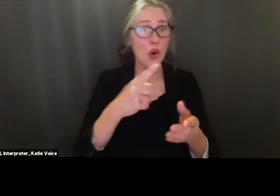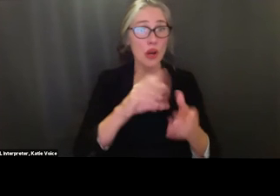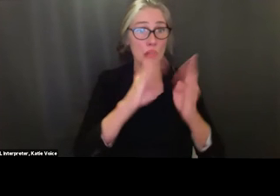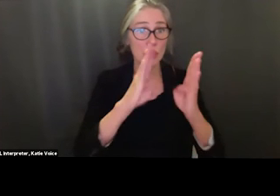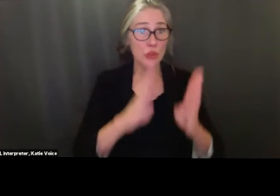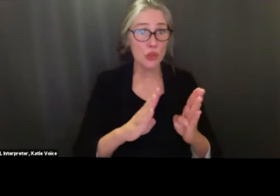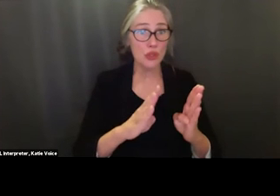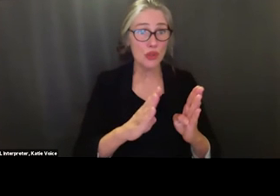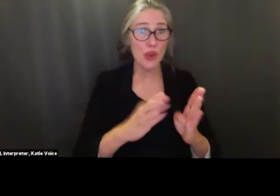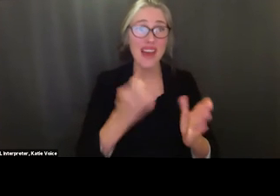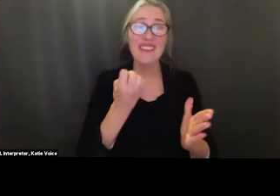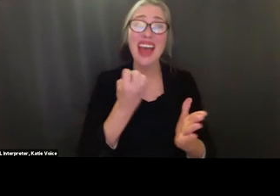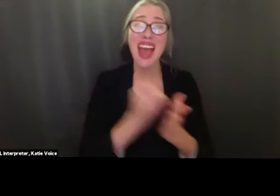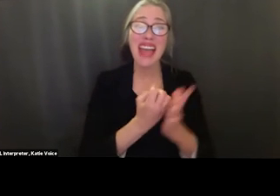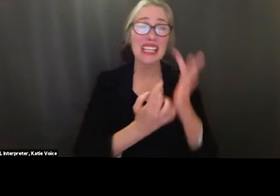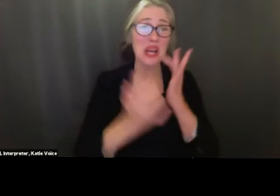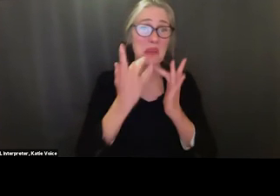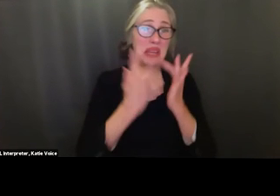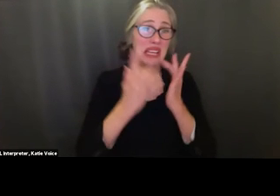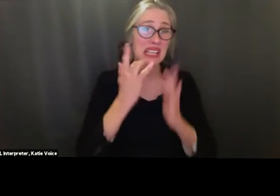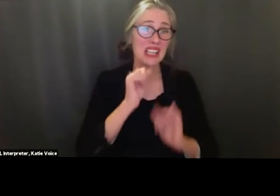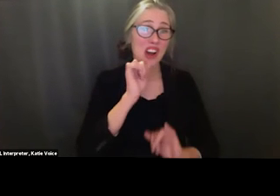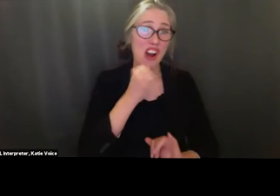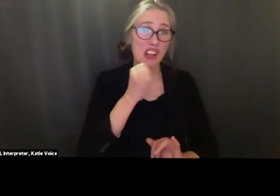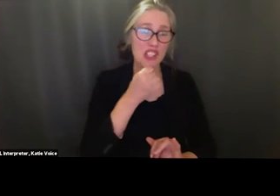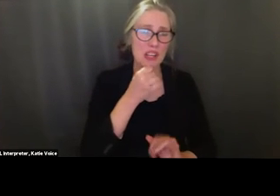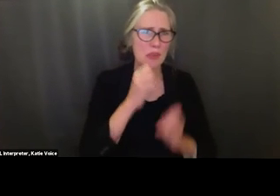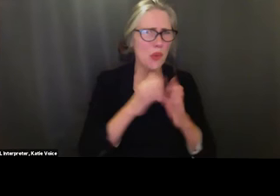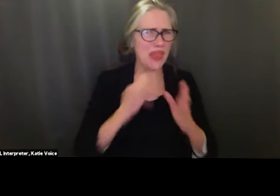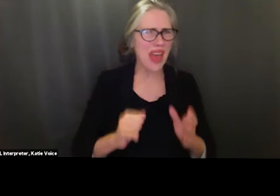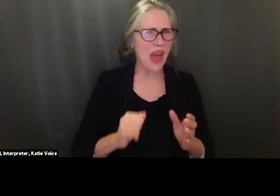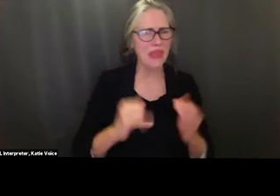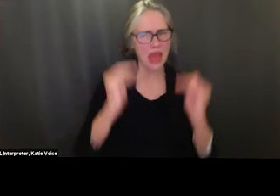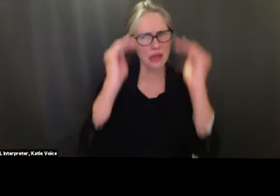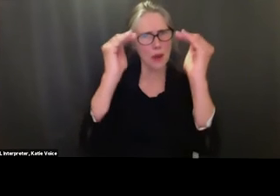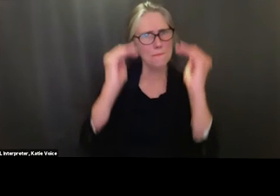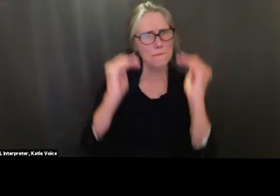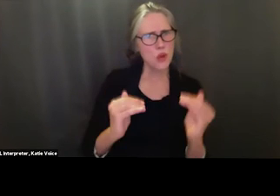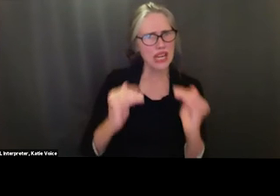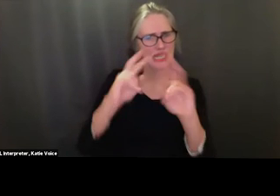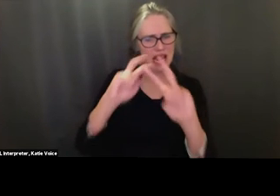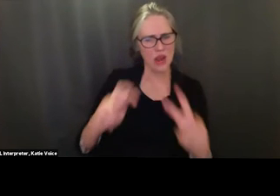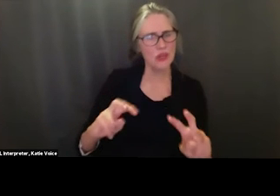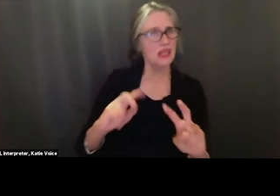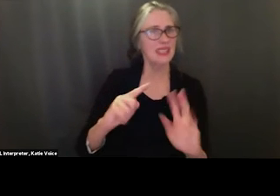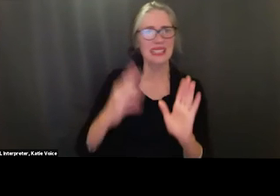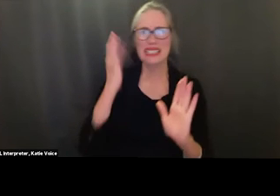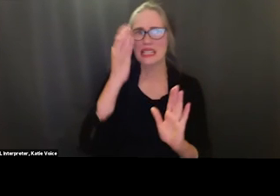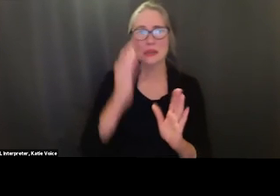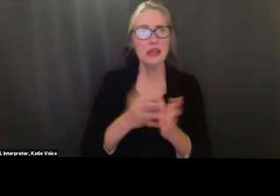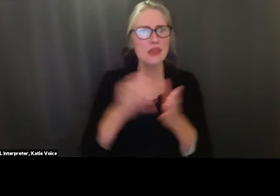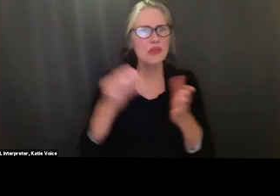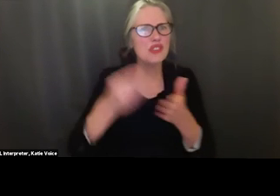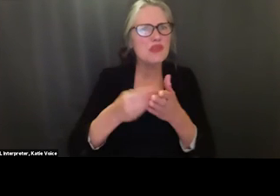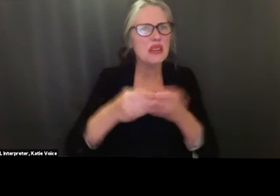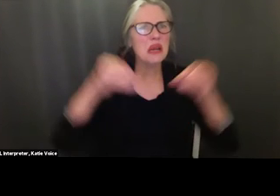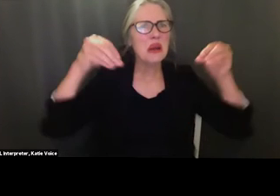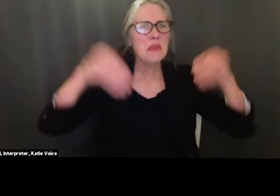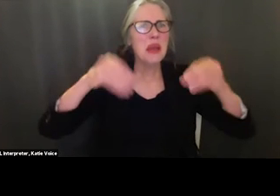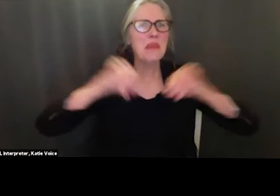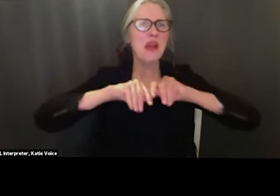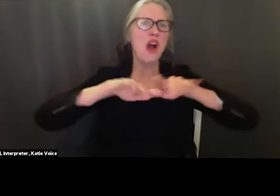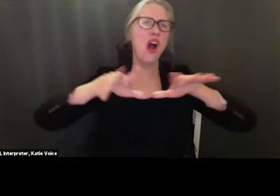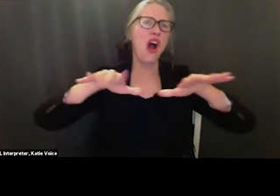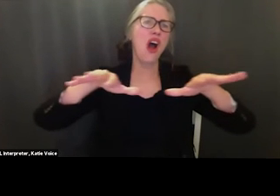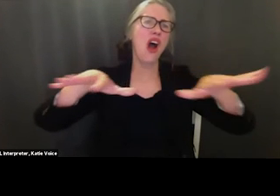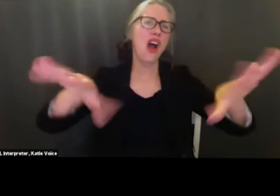desventaja económica. Si no tenemos ese desglose, me parece que gran parte del dinero va a todo el distrito.